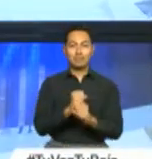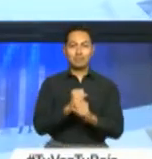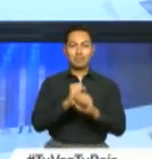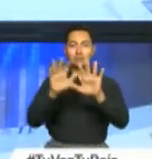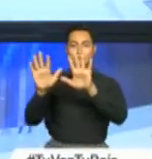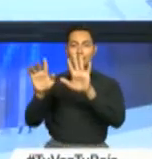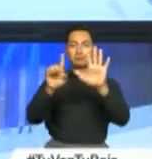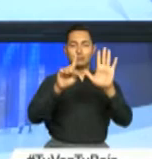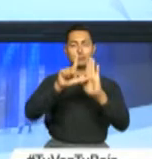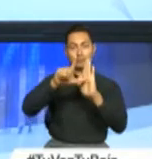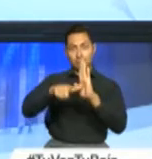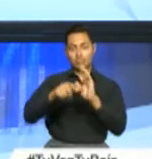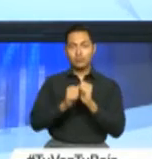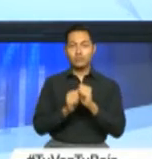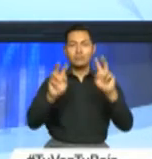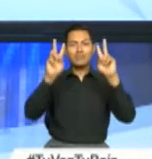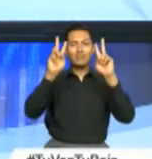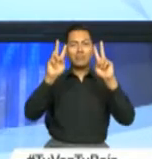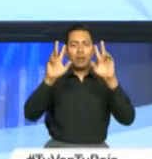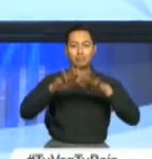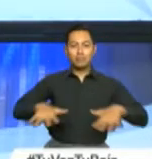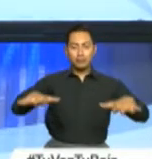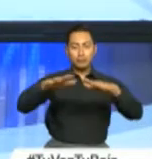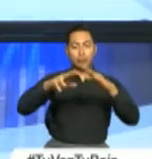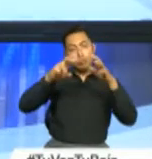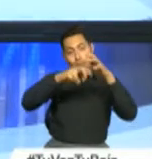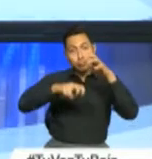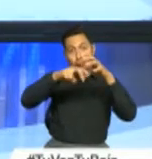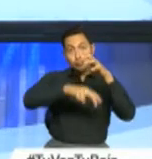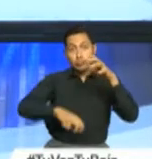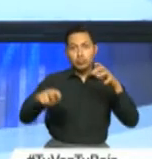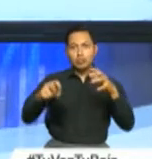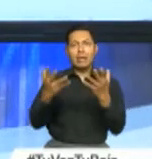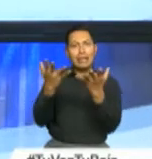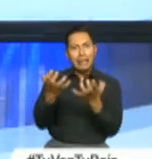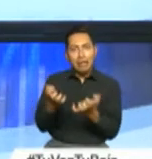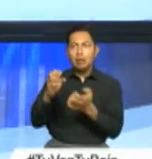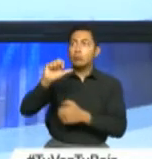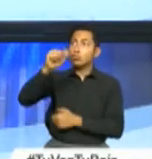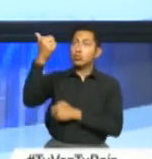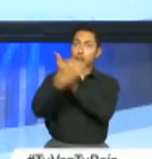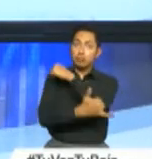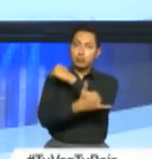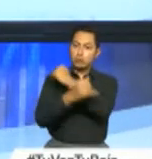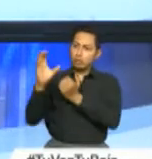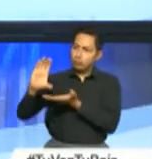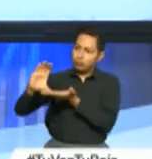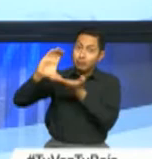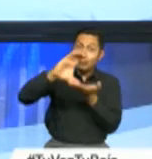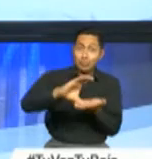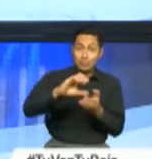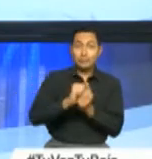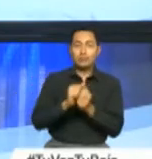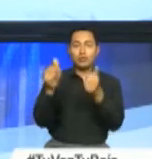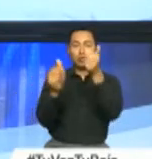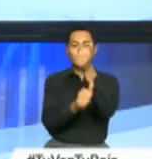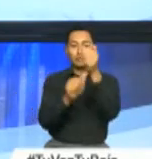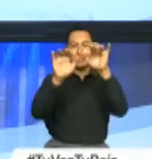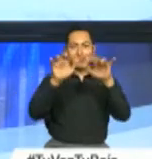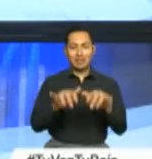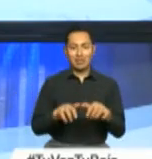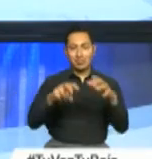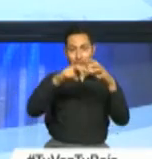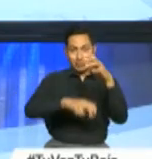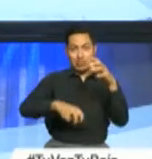Horas con 16 minutos. El sector minero del Ecuador proyecta importantes inversiones extranjeras. Según Henry Troya, subsecretario de Minería Industrial, durante